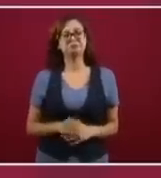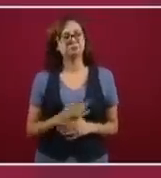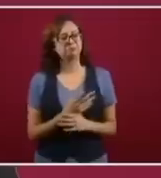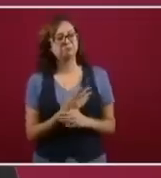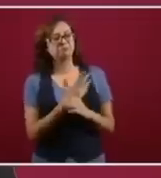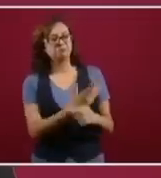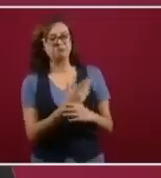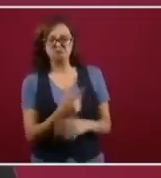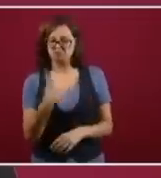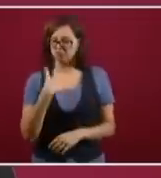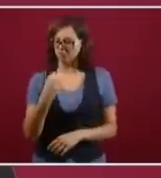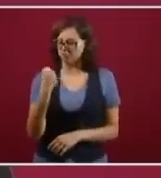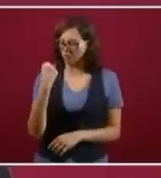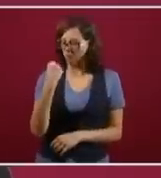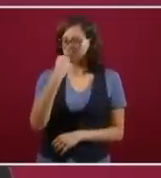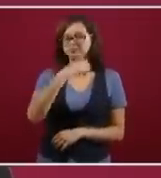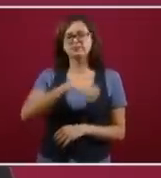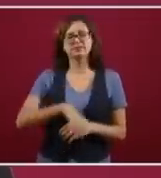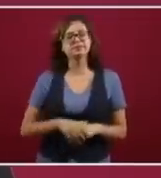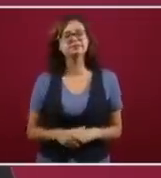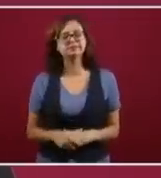Y no me va a temblar la mano.